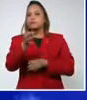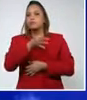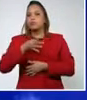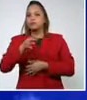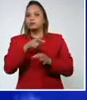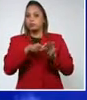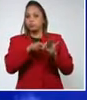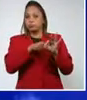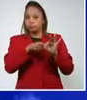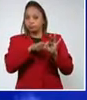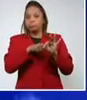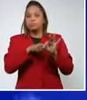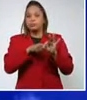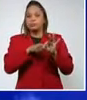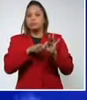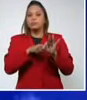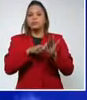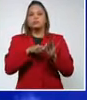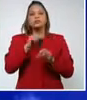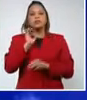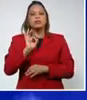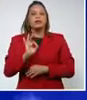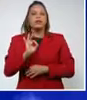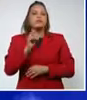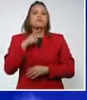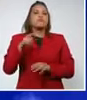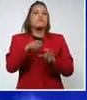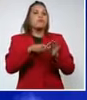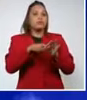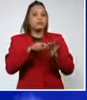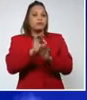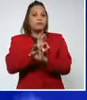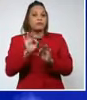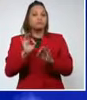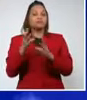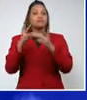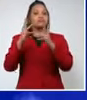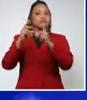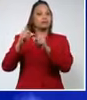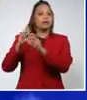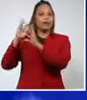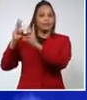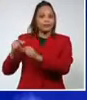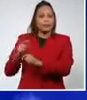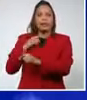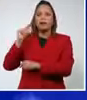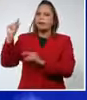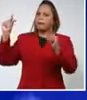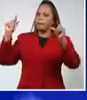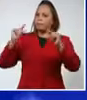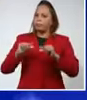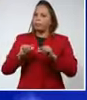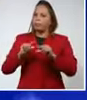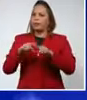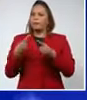de la Juventud. Es cierto que del municipio una cantidad pequeña, ya que